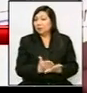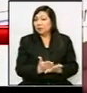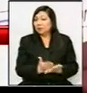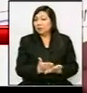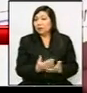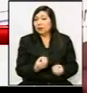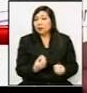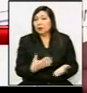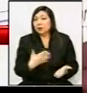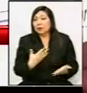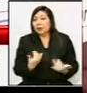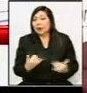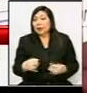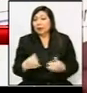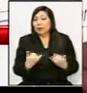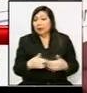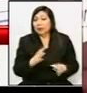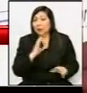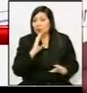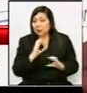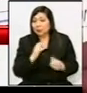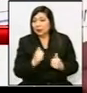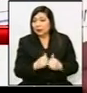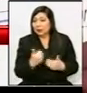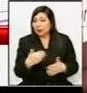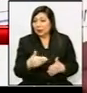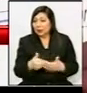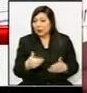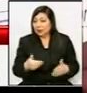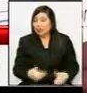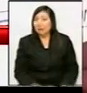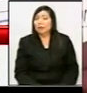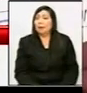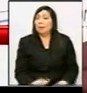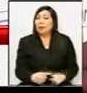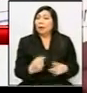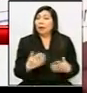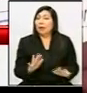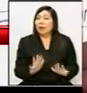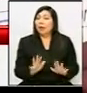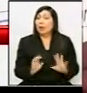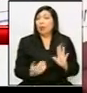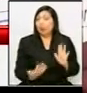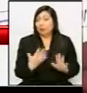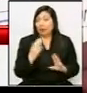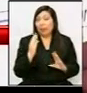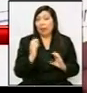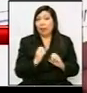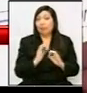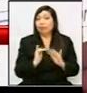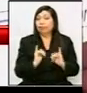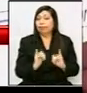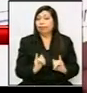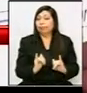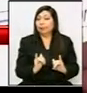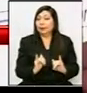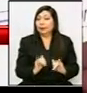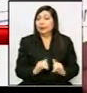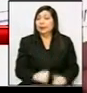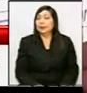no sé cómo se va a atender esto, ya habíamos conversado previamente, pero ya hay 15 días de plazo para este